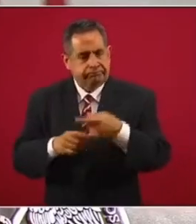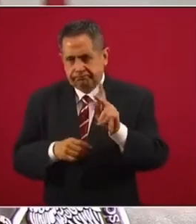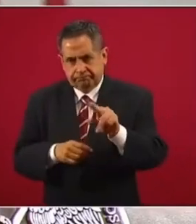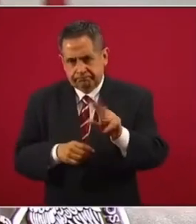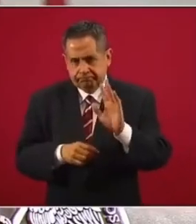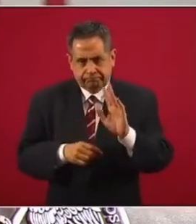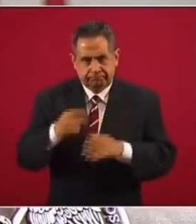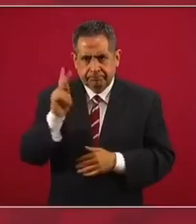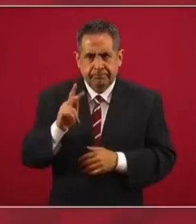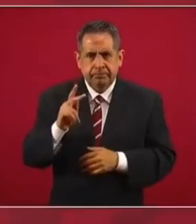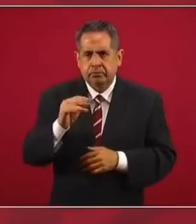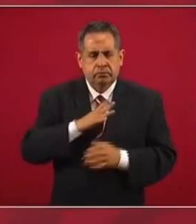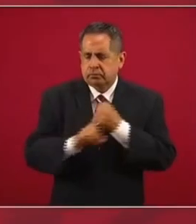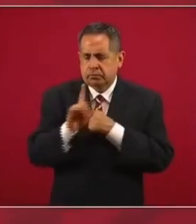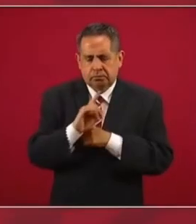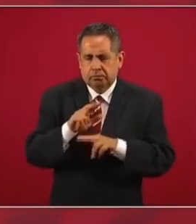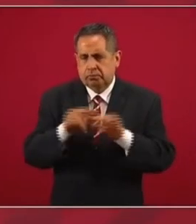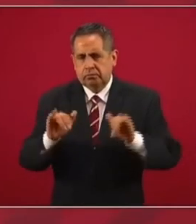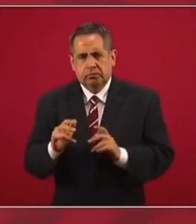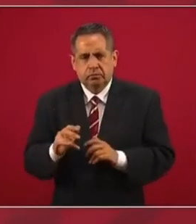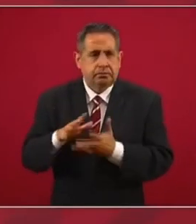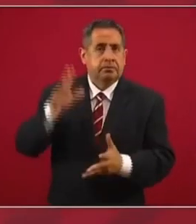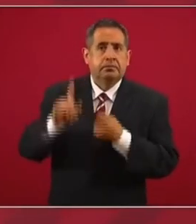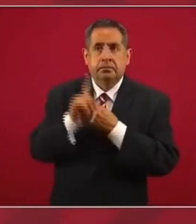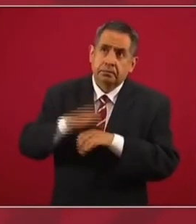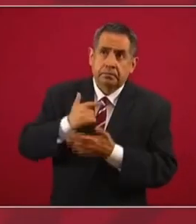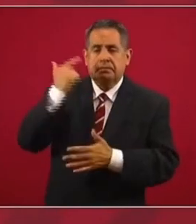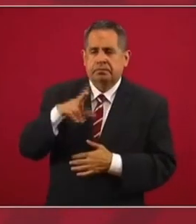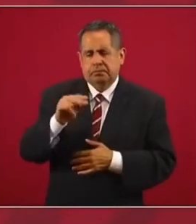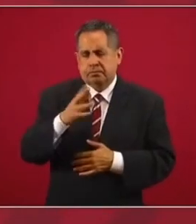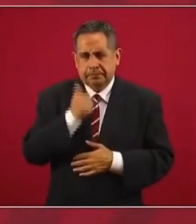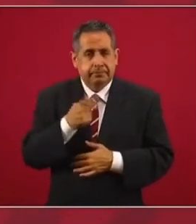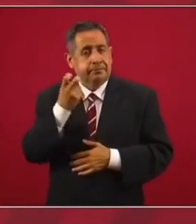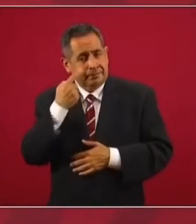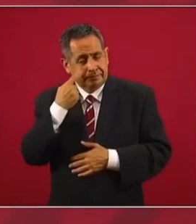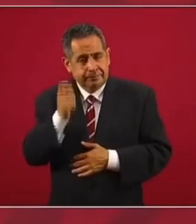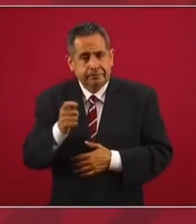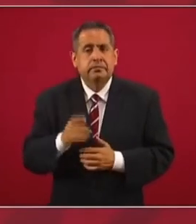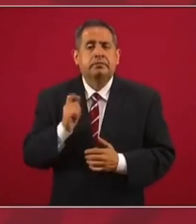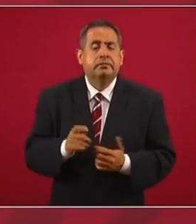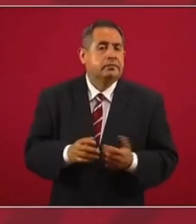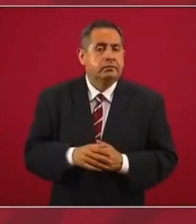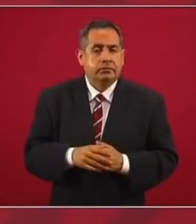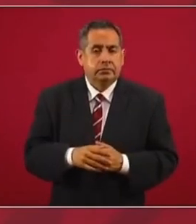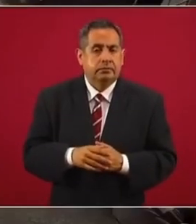Guerrero no tenemos problemas mayores, graves. Tan es así que